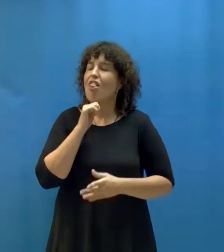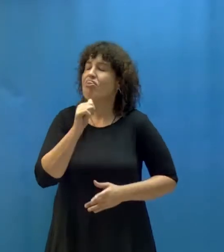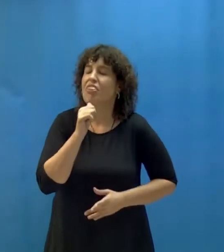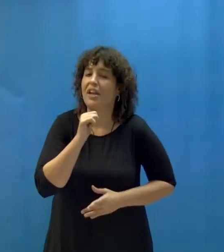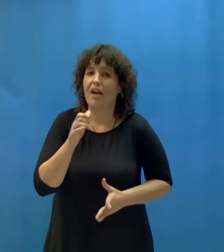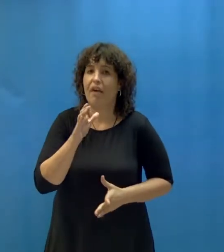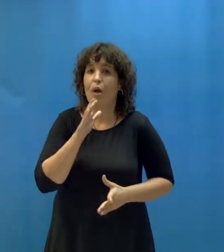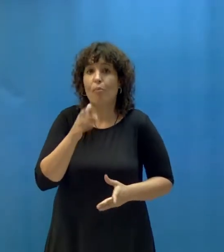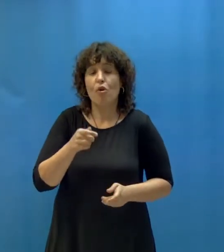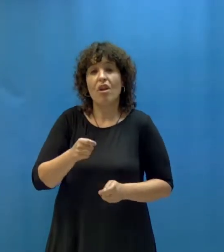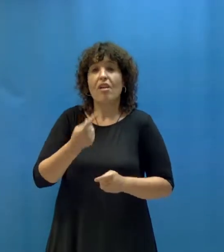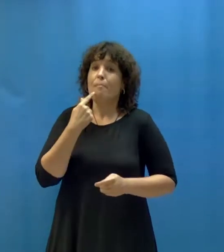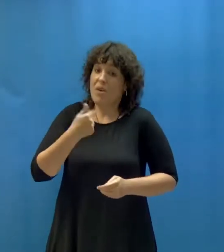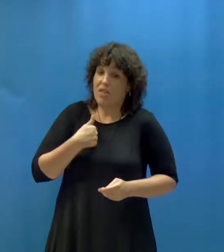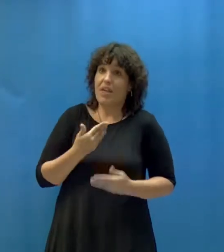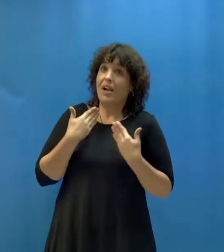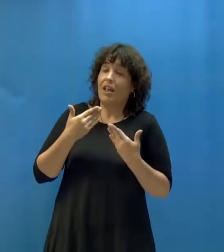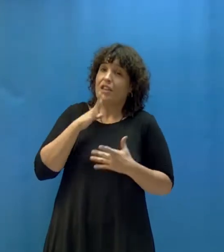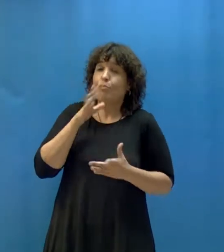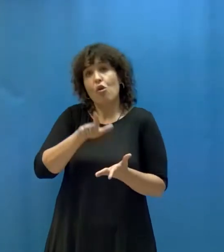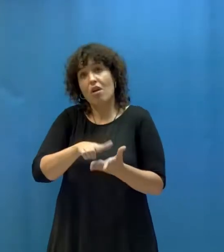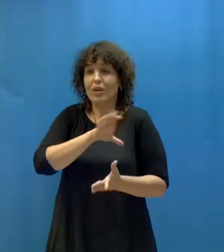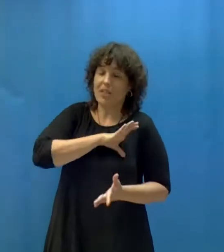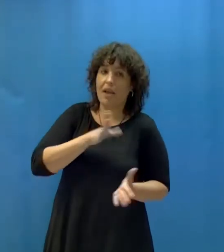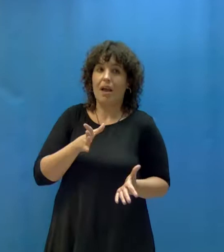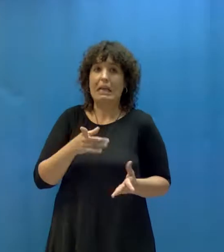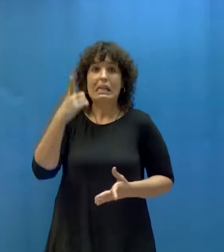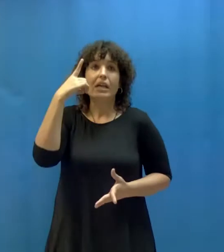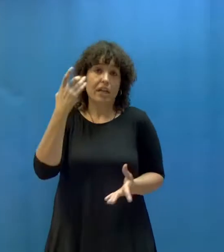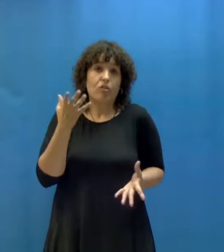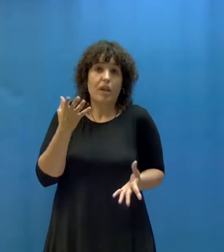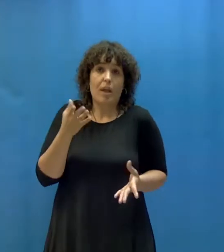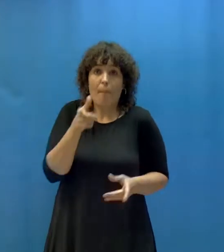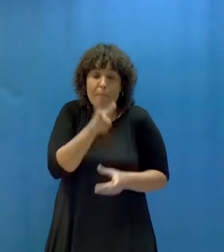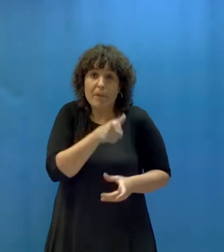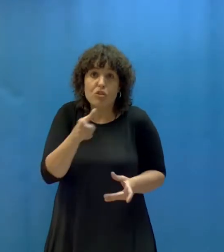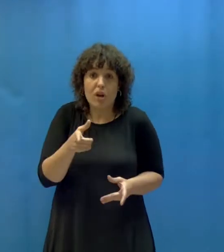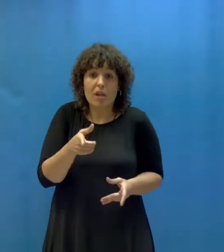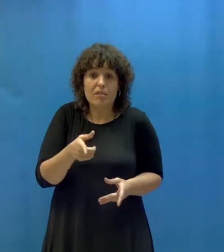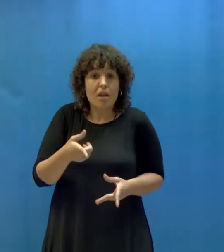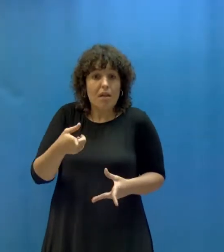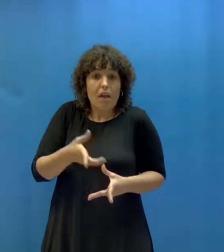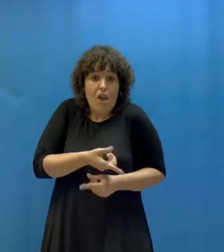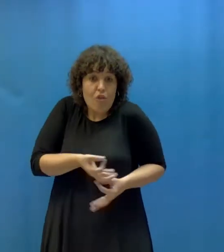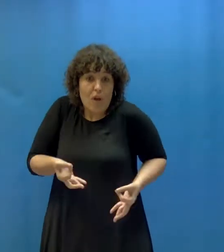en castellano. Creo que es lo correcto entre personas educadas. Las reitero,